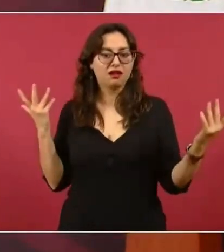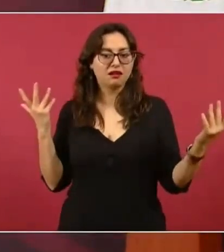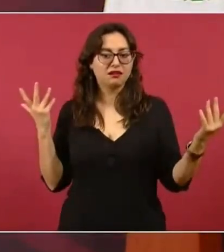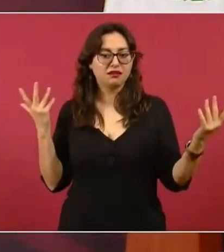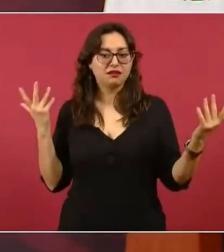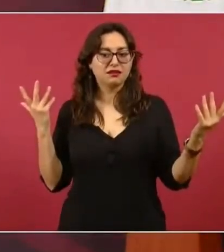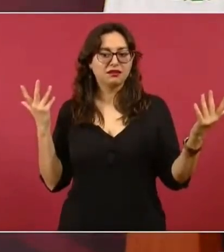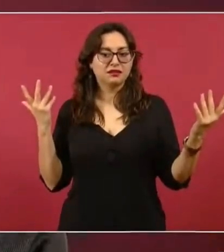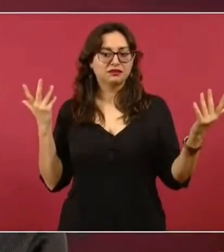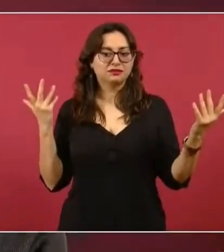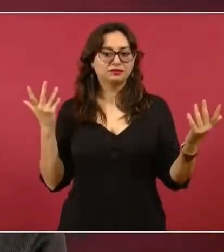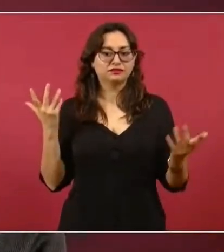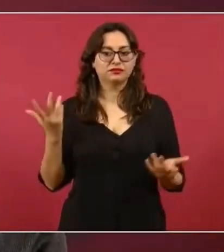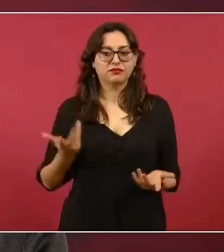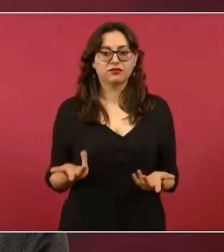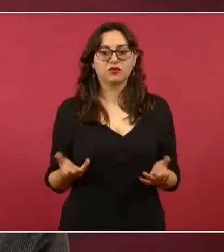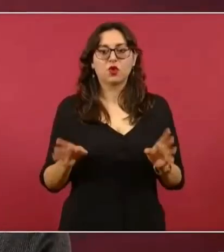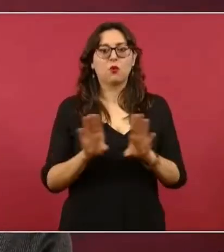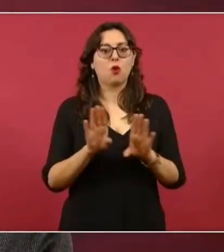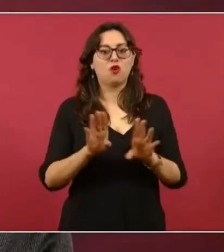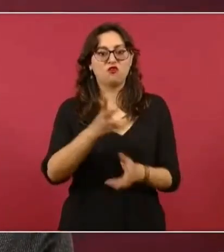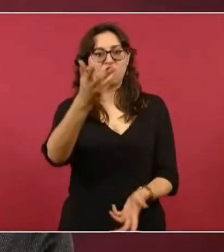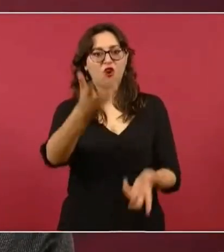queriendo apagar el fuego con el fuego.